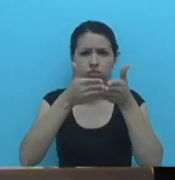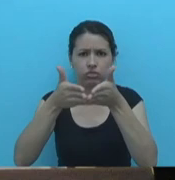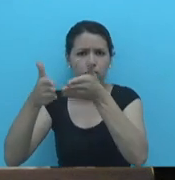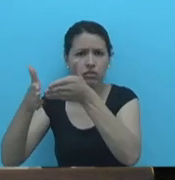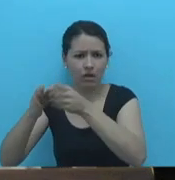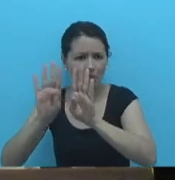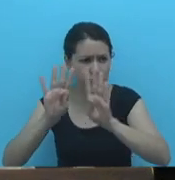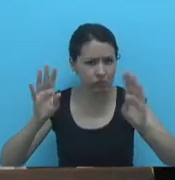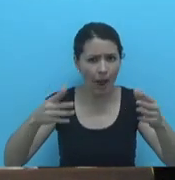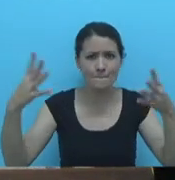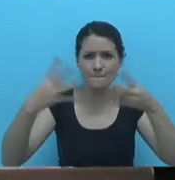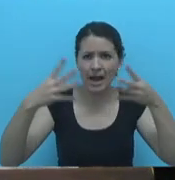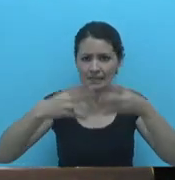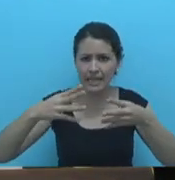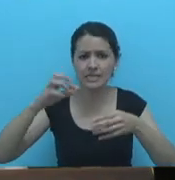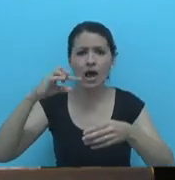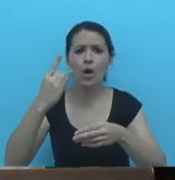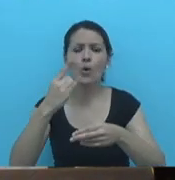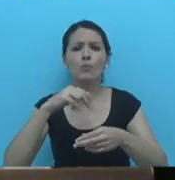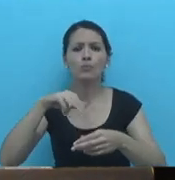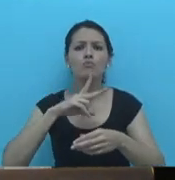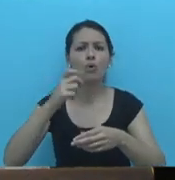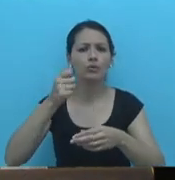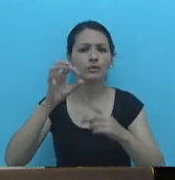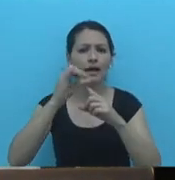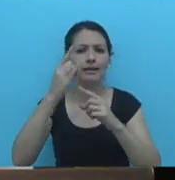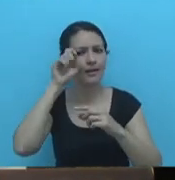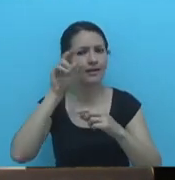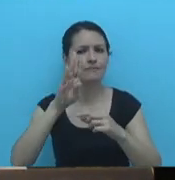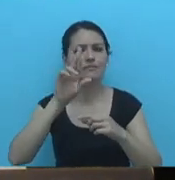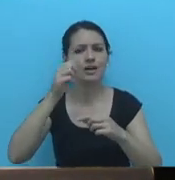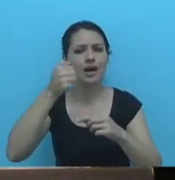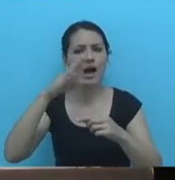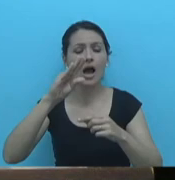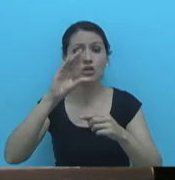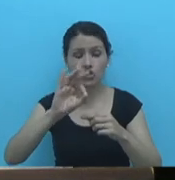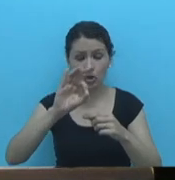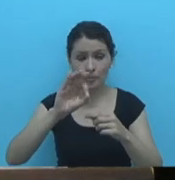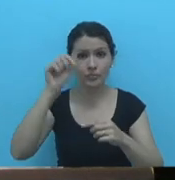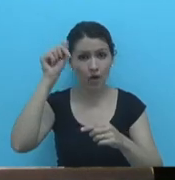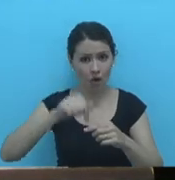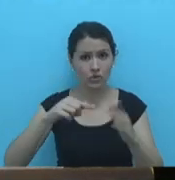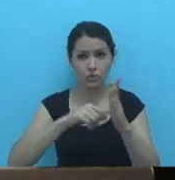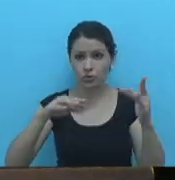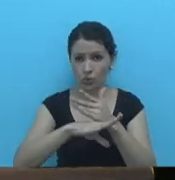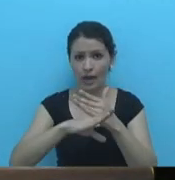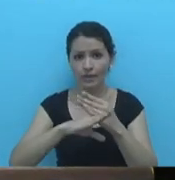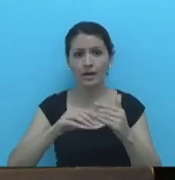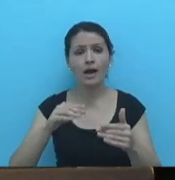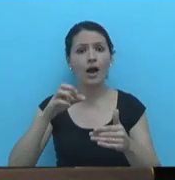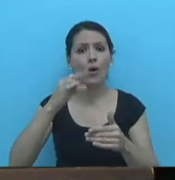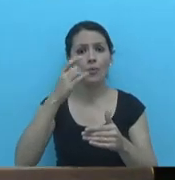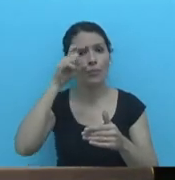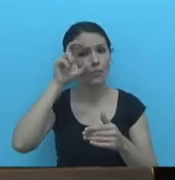Punta Quebracho, en donde hoy está en Puerto San Martín, la multinacional Cargill. Multinacional que se dio el lujo